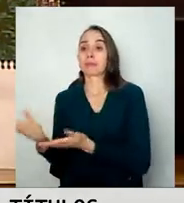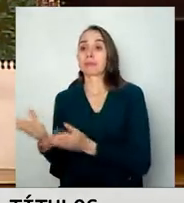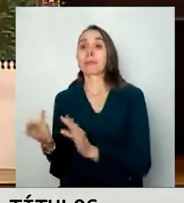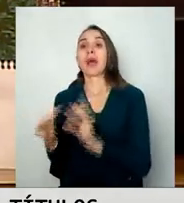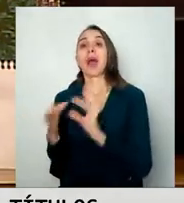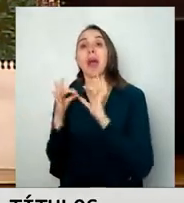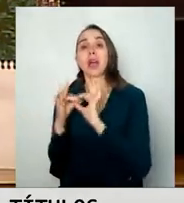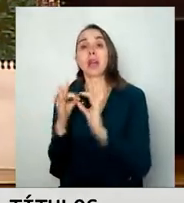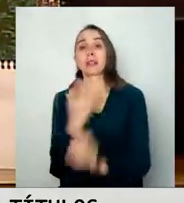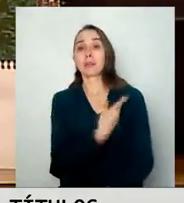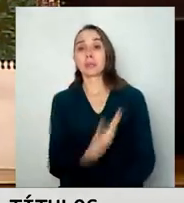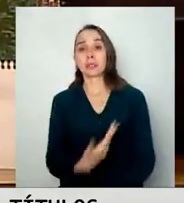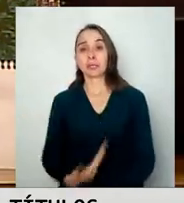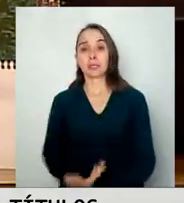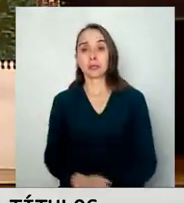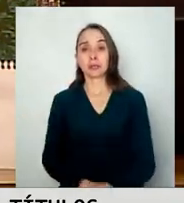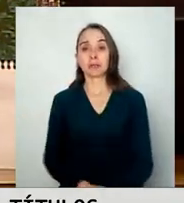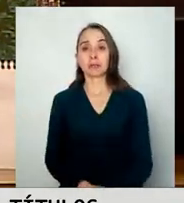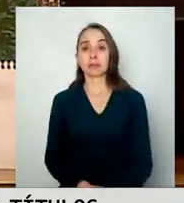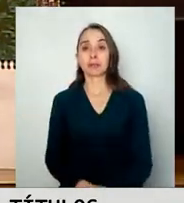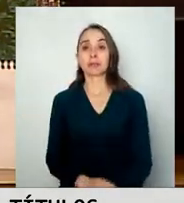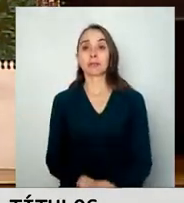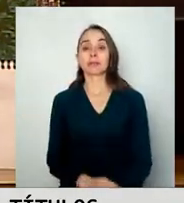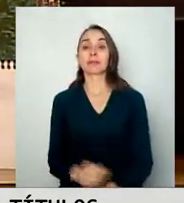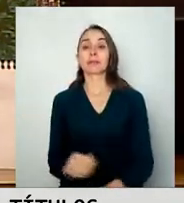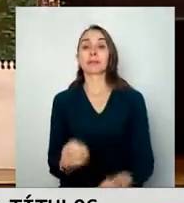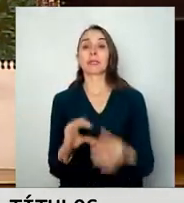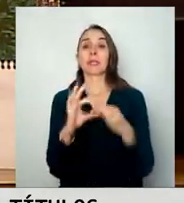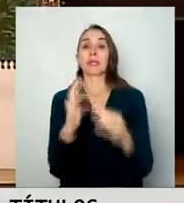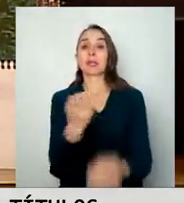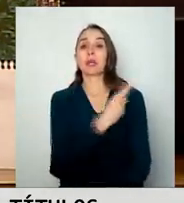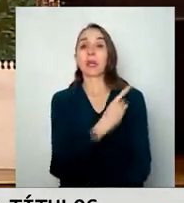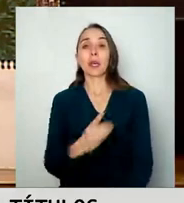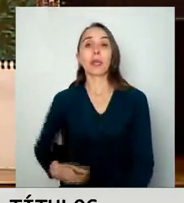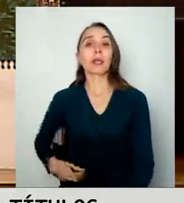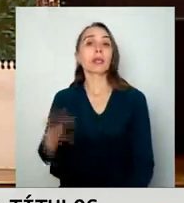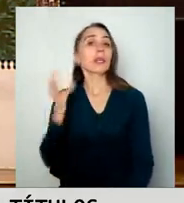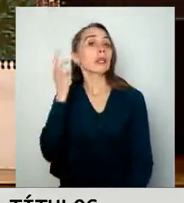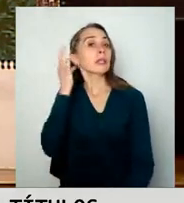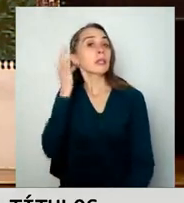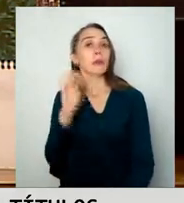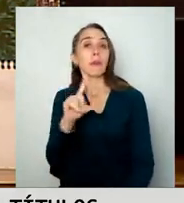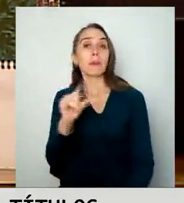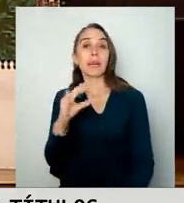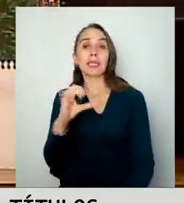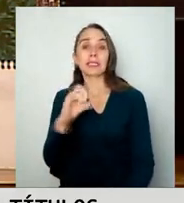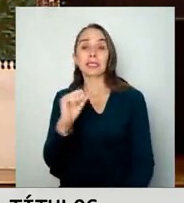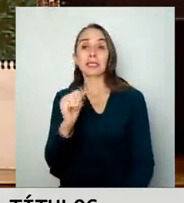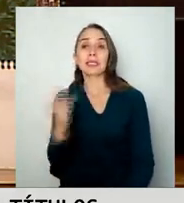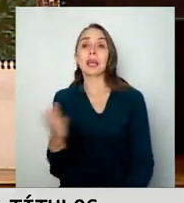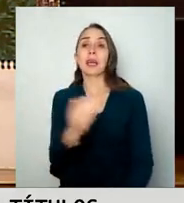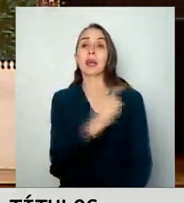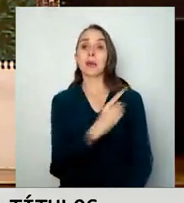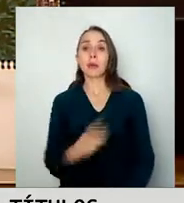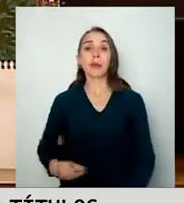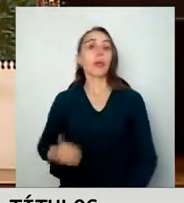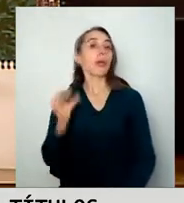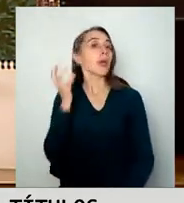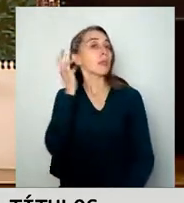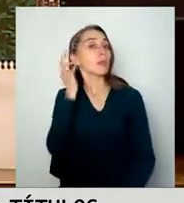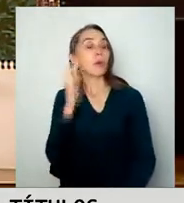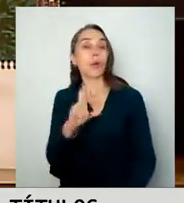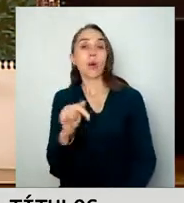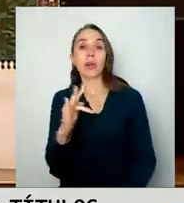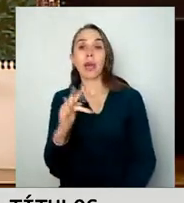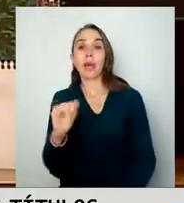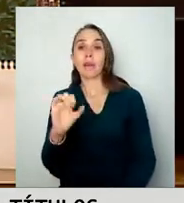Gracias diputada Plasencia le damos la palabra a la diputada Marce Rafael adelante diputado